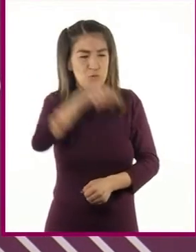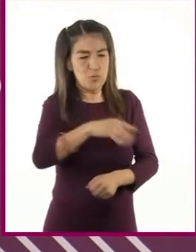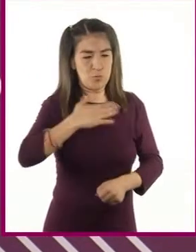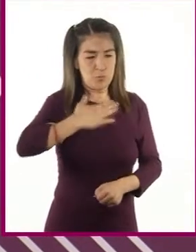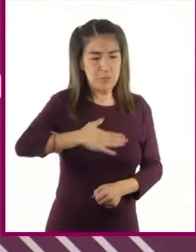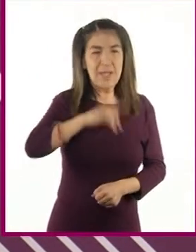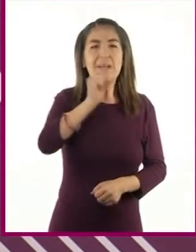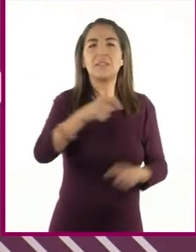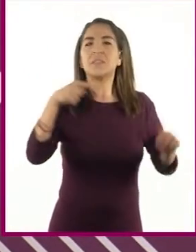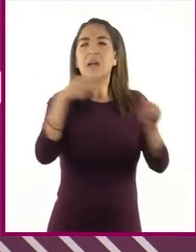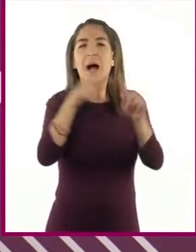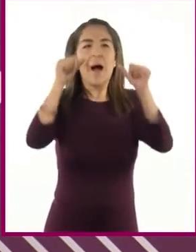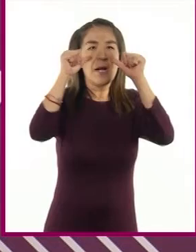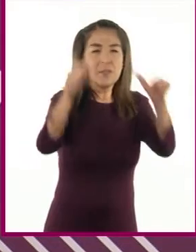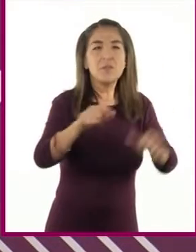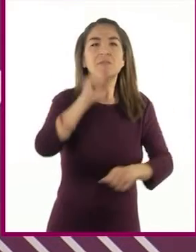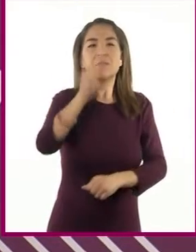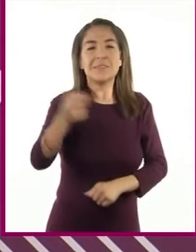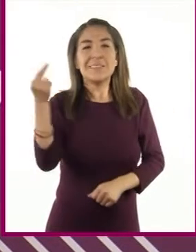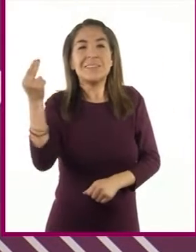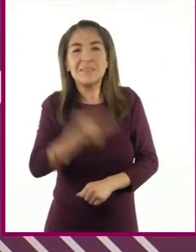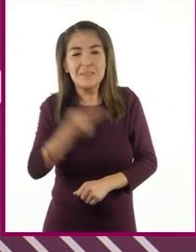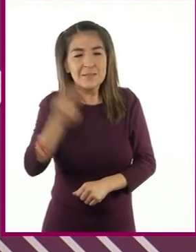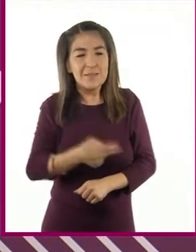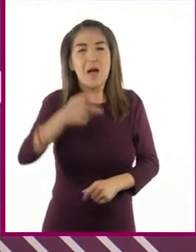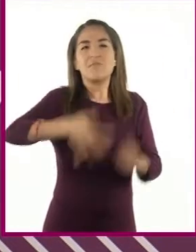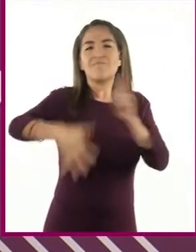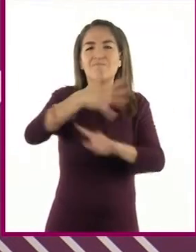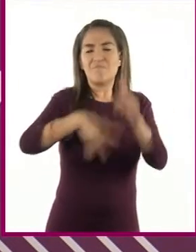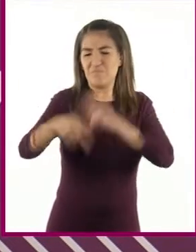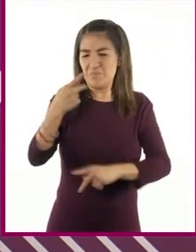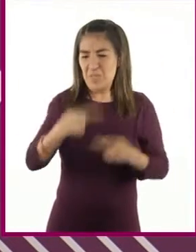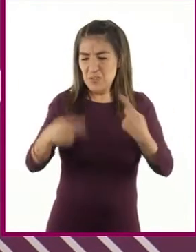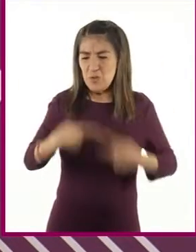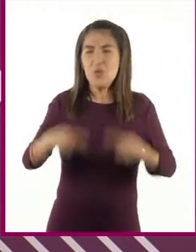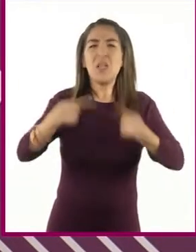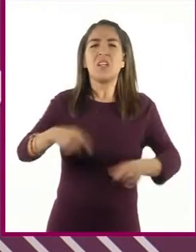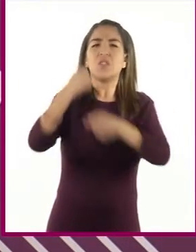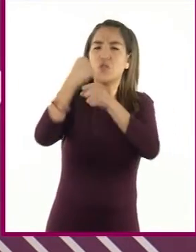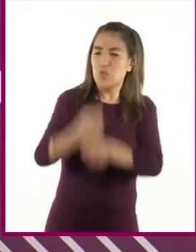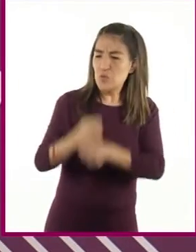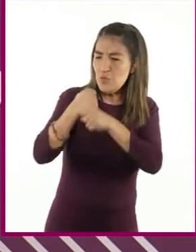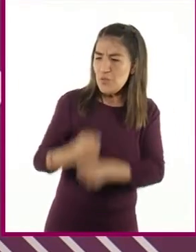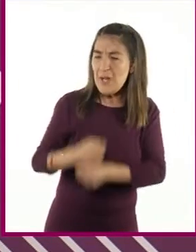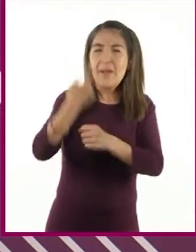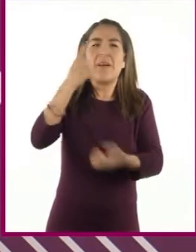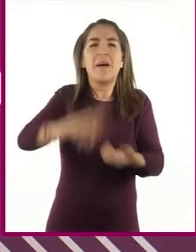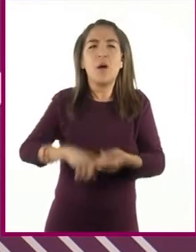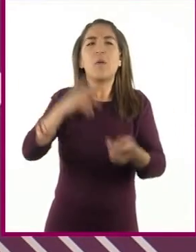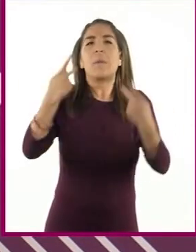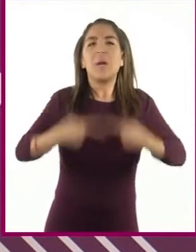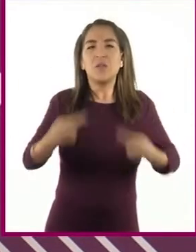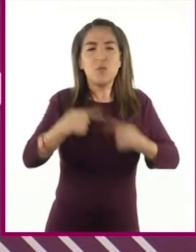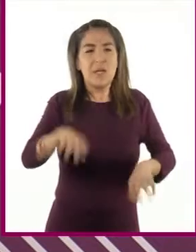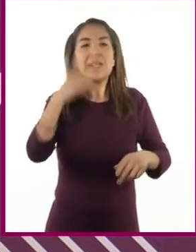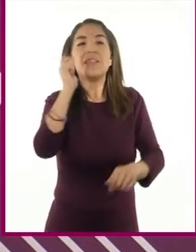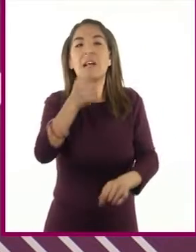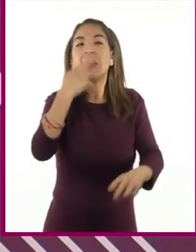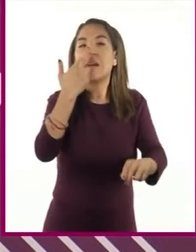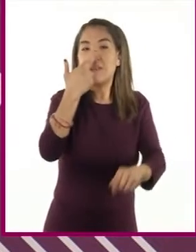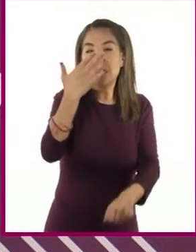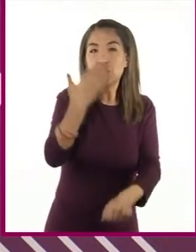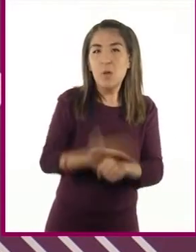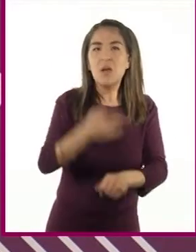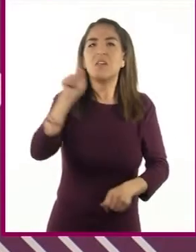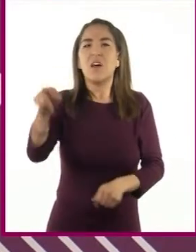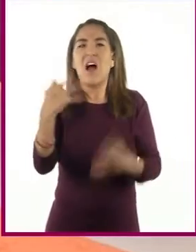de atención son las necesidades de las víctimas y las o los autores o responsables